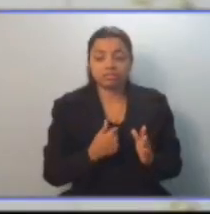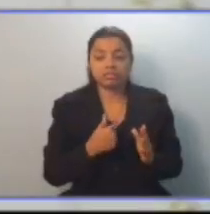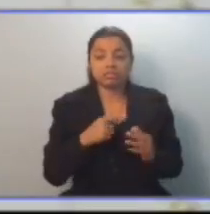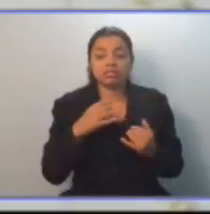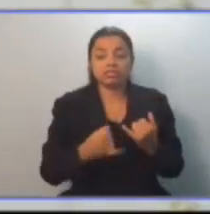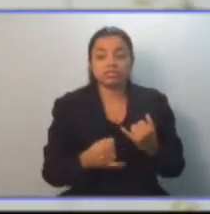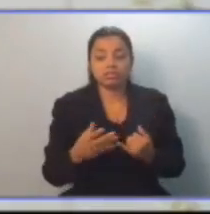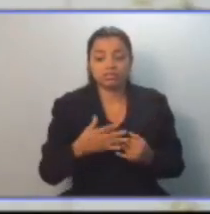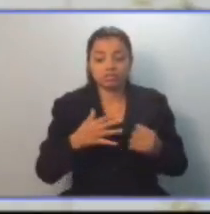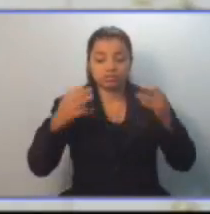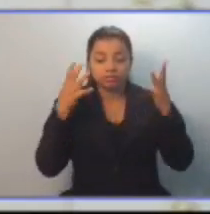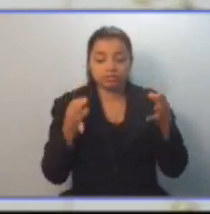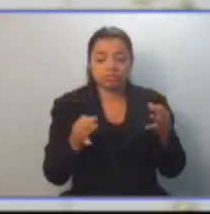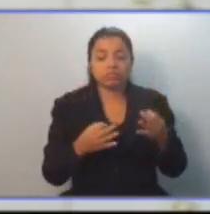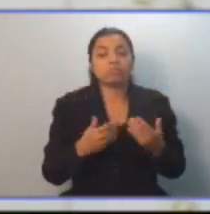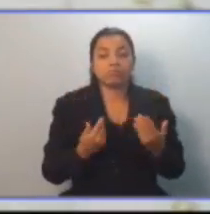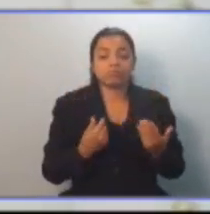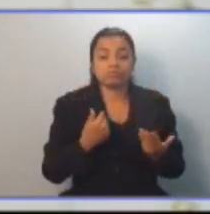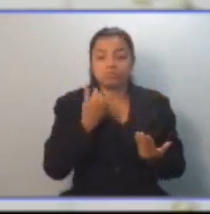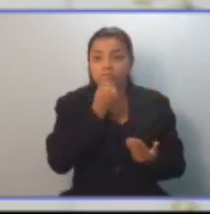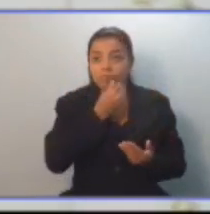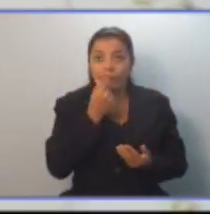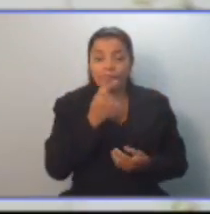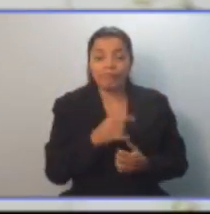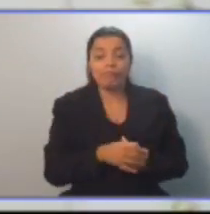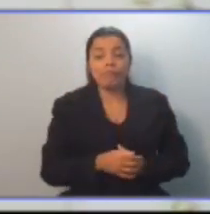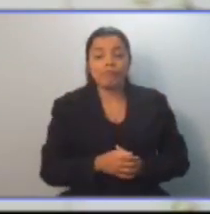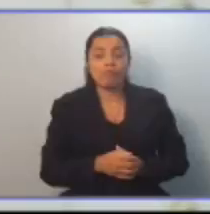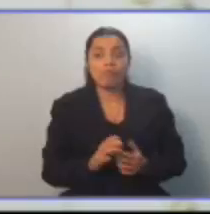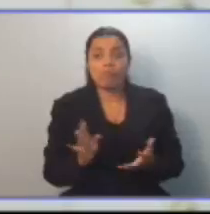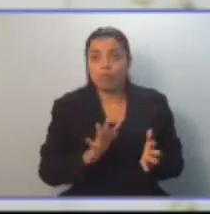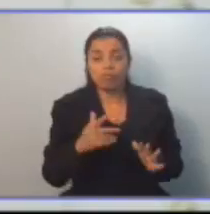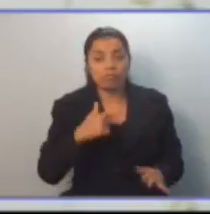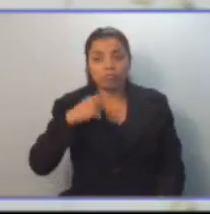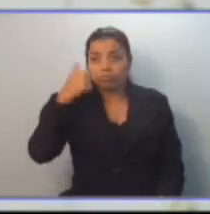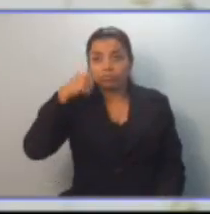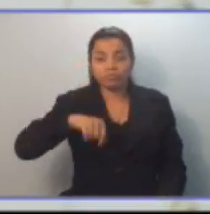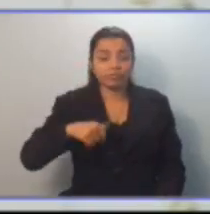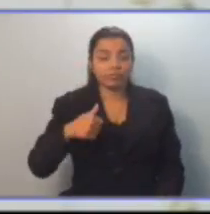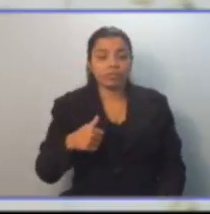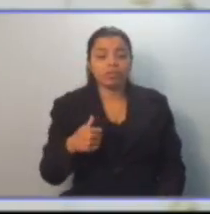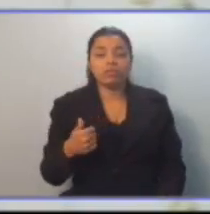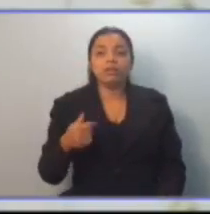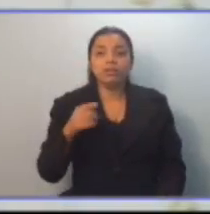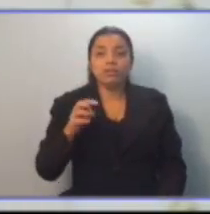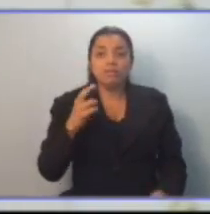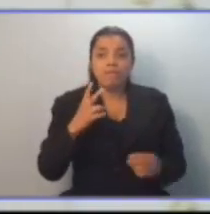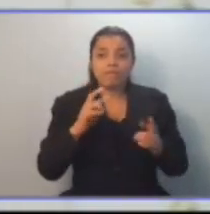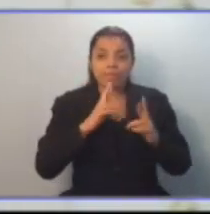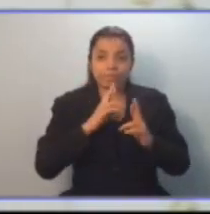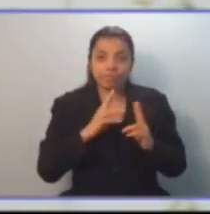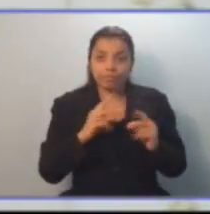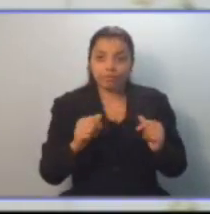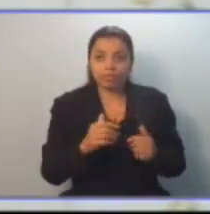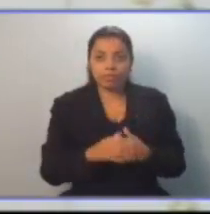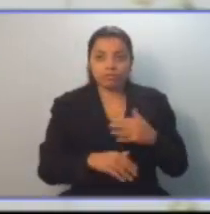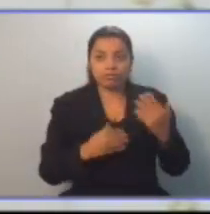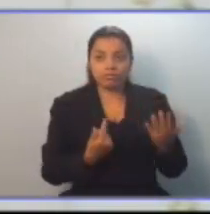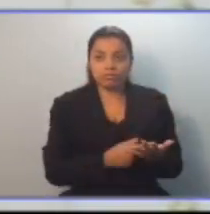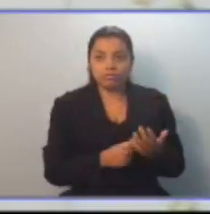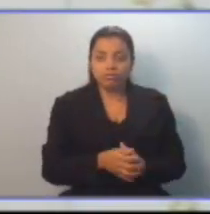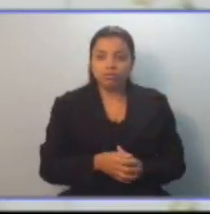final con la sentencia. Pero ¿qué ha pasado en el trámite? A veces yo no estoy de acuerdo solo valorar con esas dos resoluciones, porque a veces esas